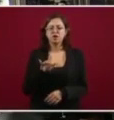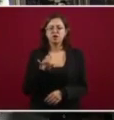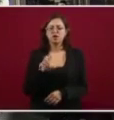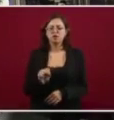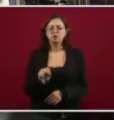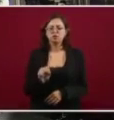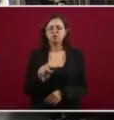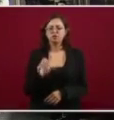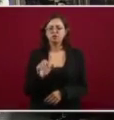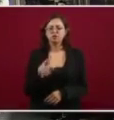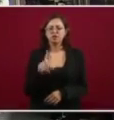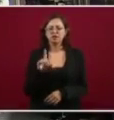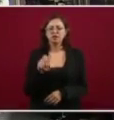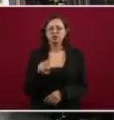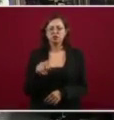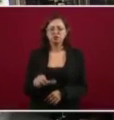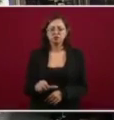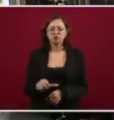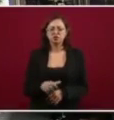Pues sería